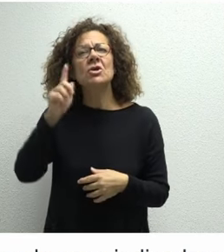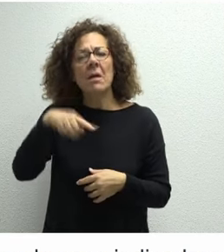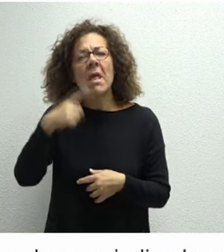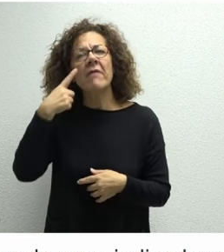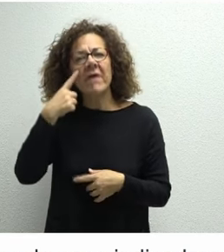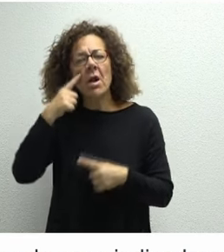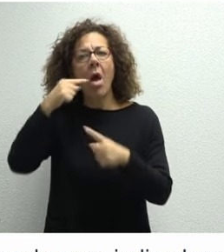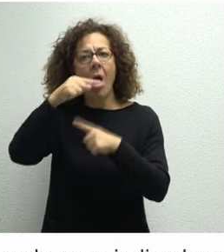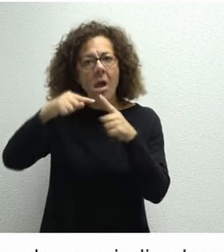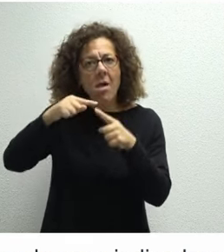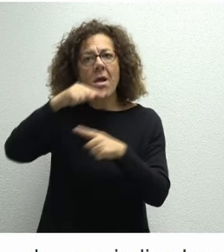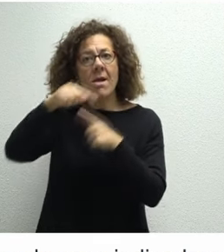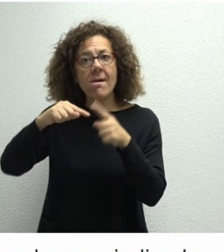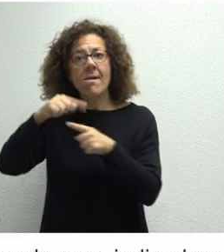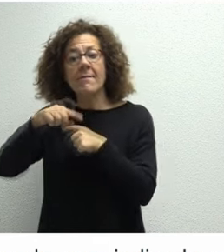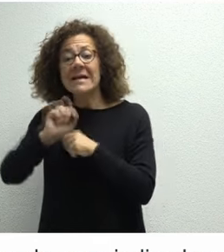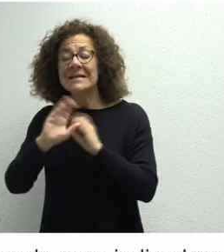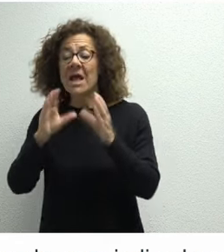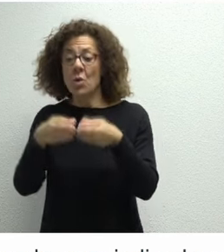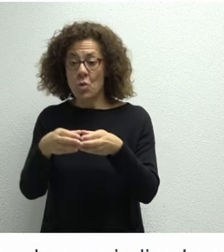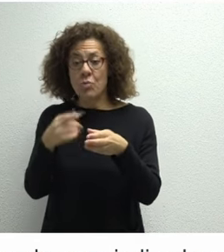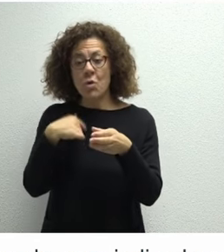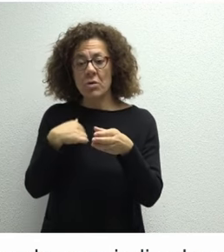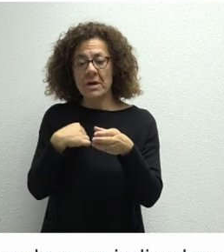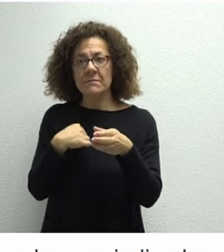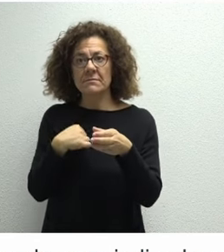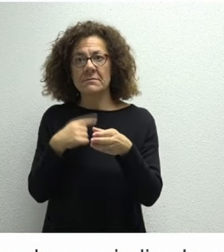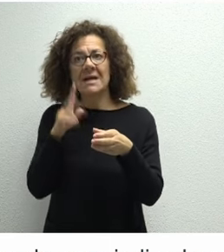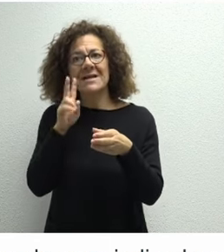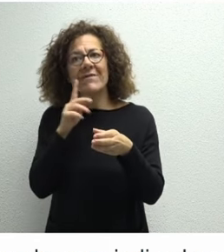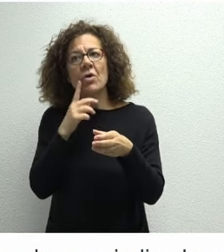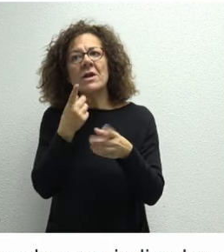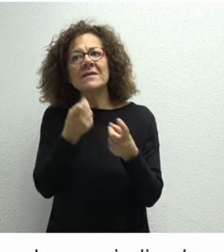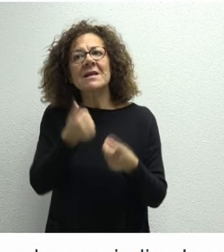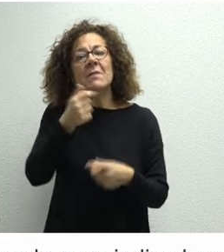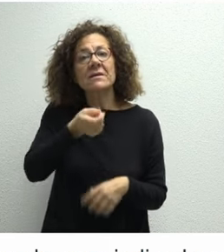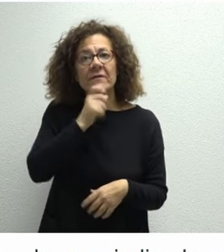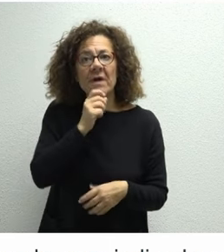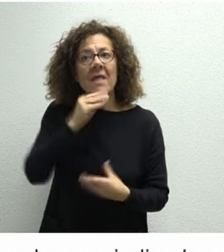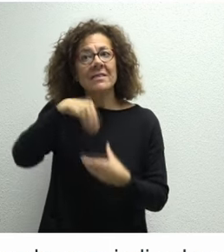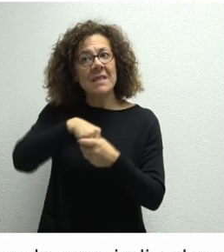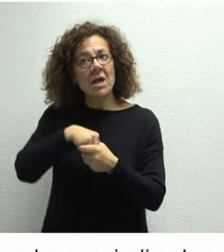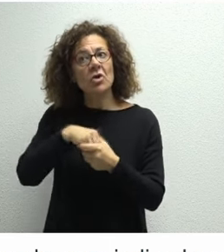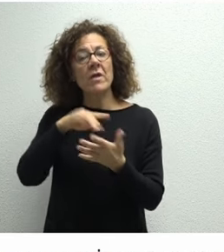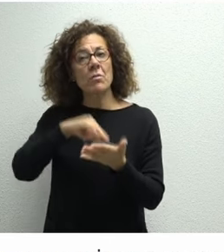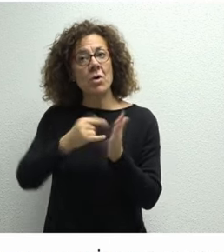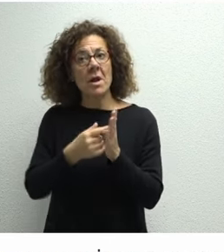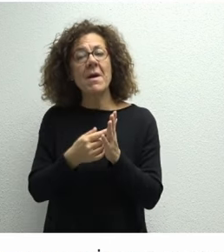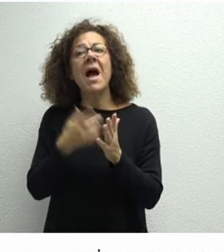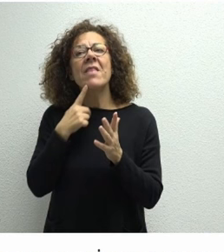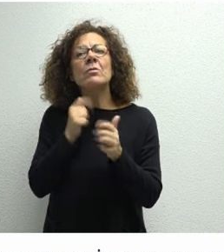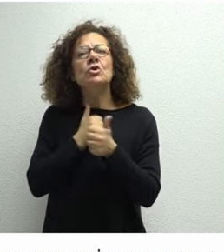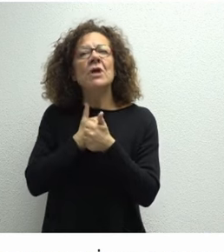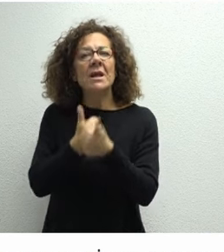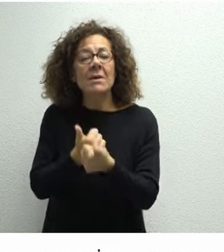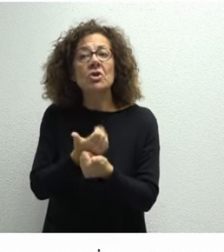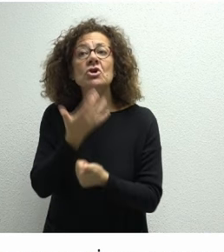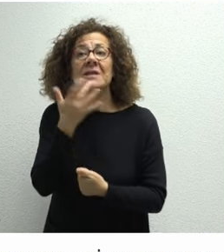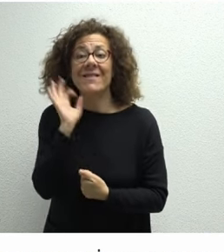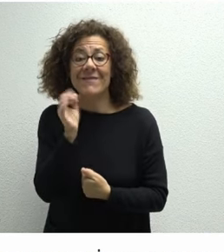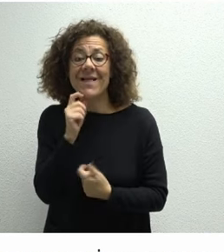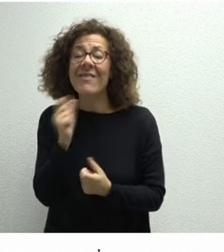año que ese grupo que vemos conicidades más complejas en el proyecto batra hacemos un seguimiento si realmente se reducen